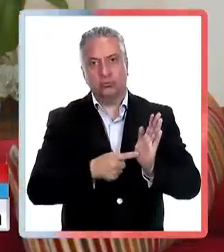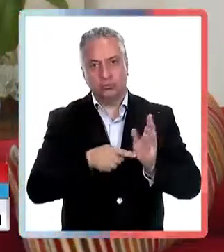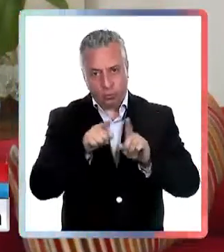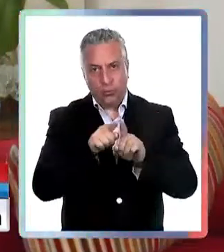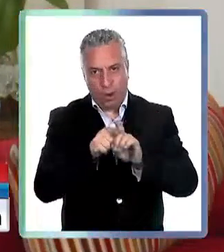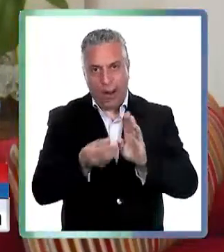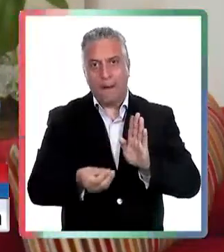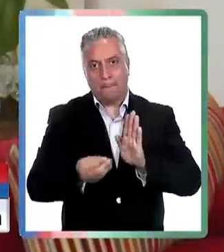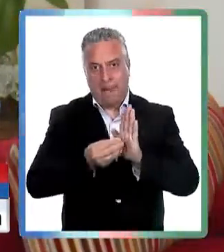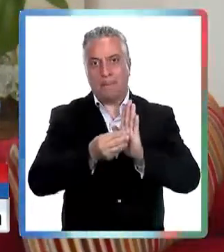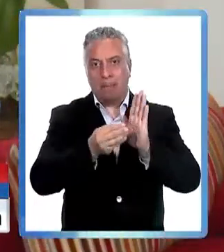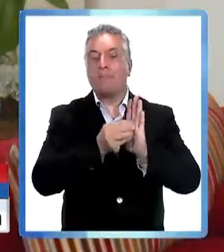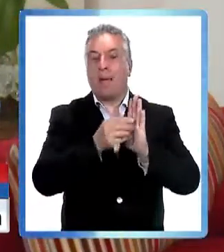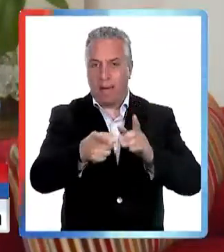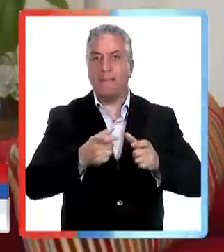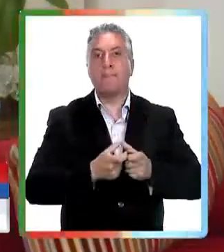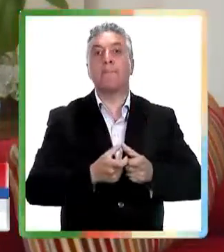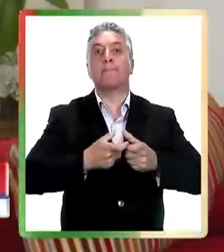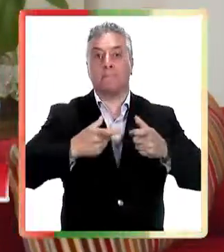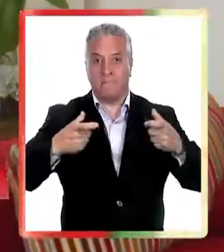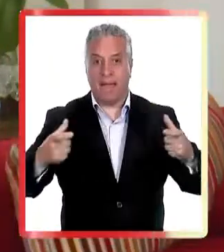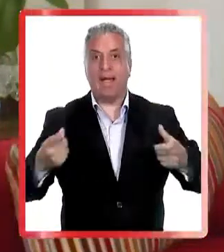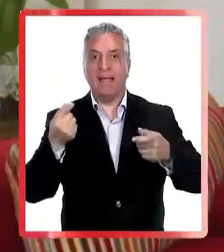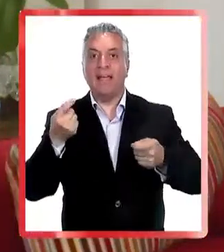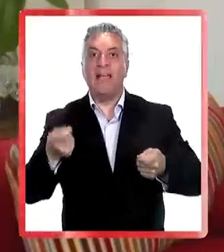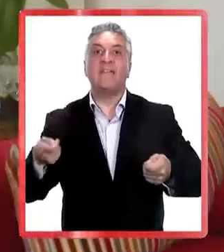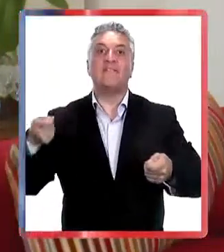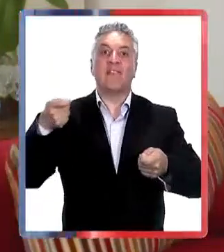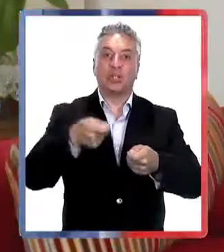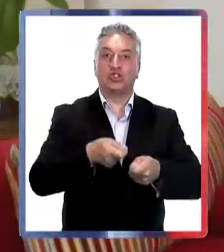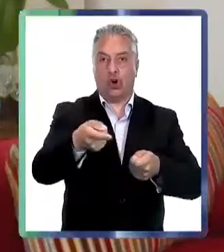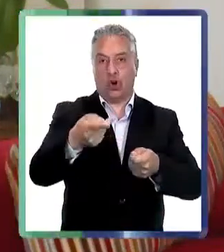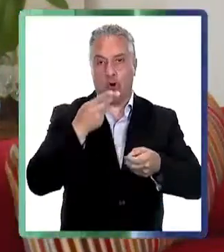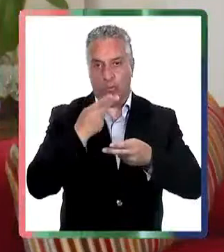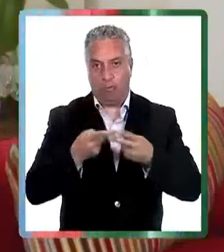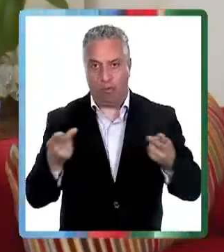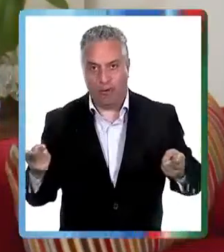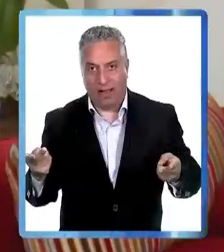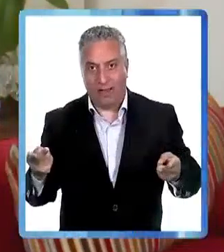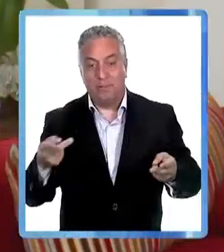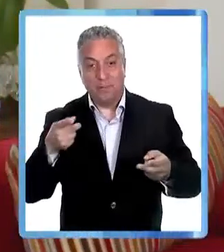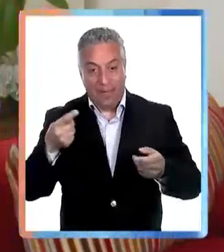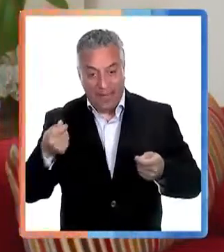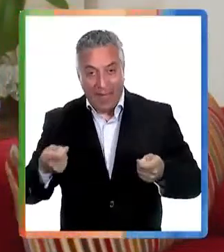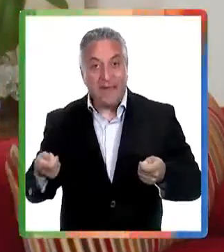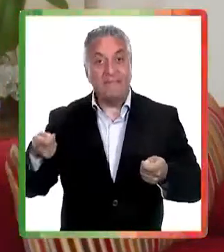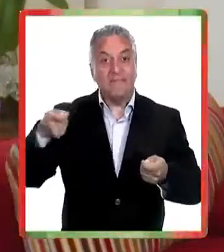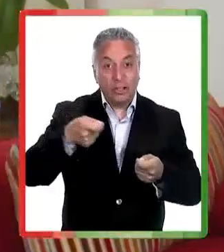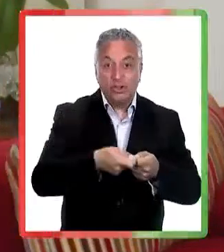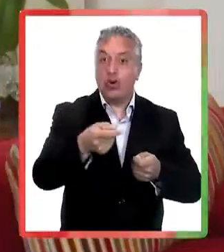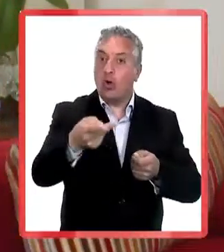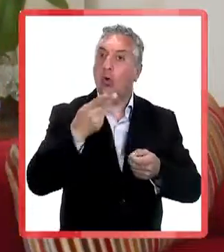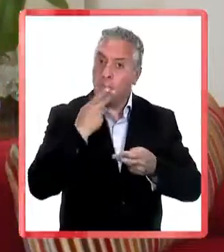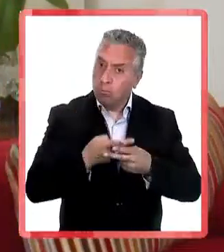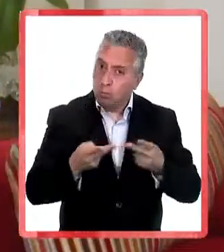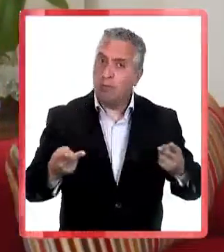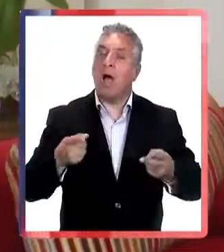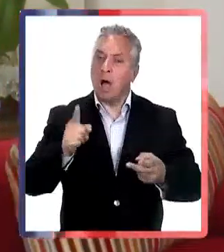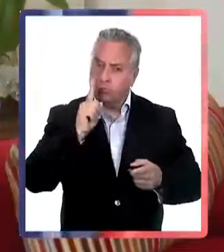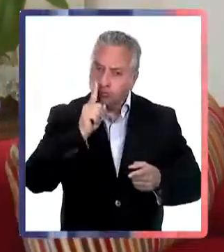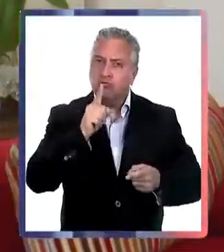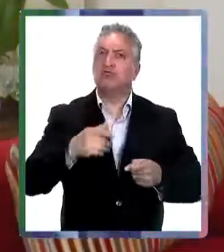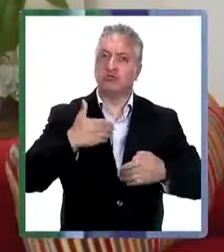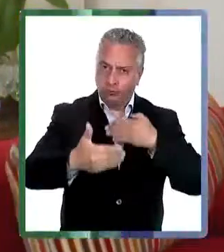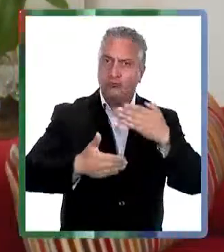un incremento muy grande para inversión pública, porque sabemos que la inversión pública